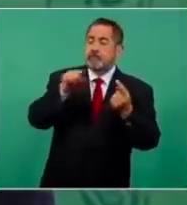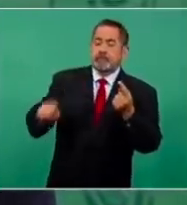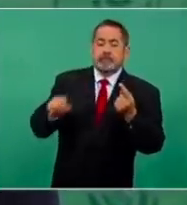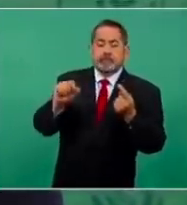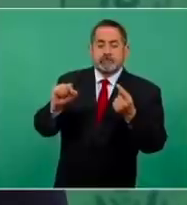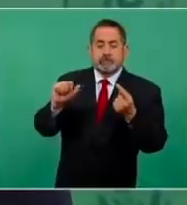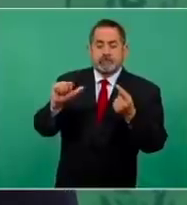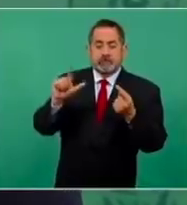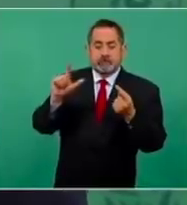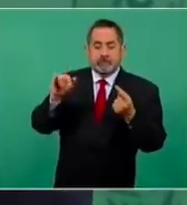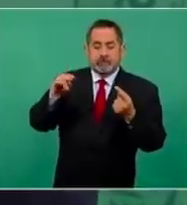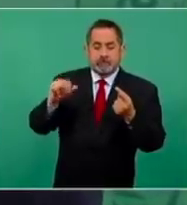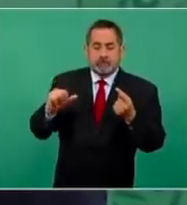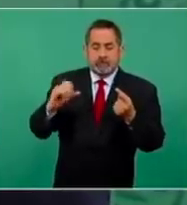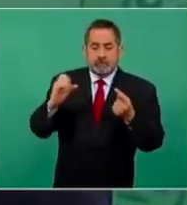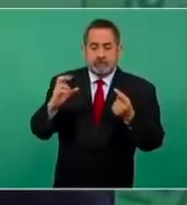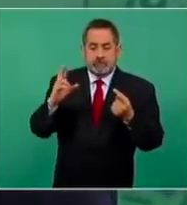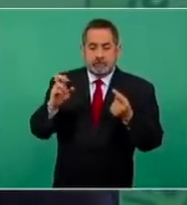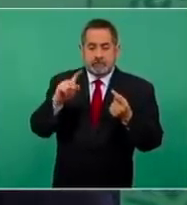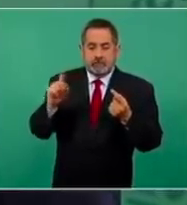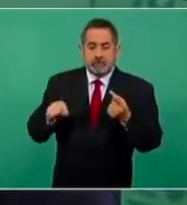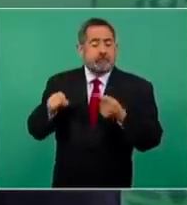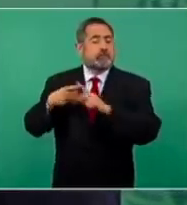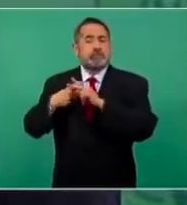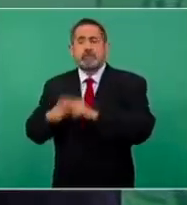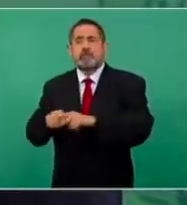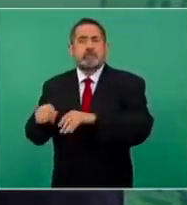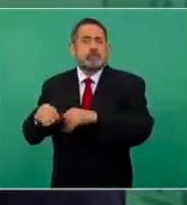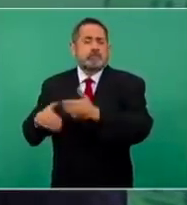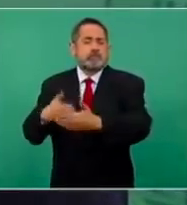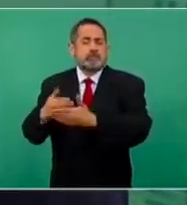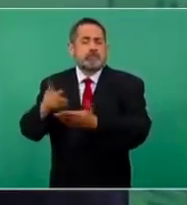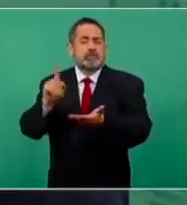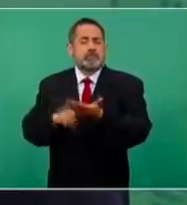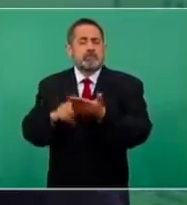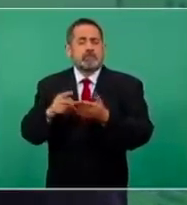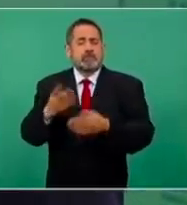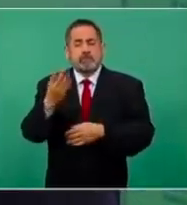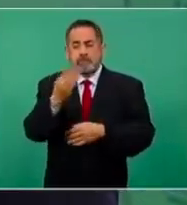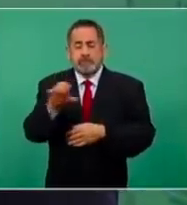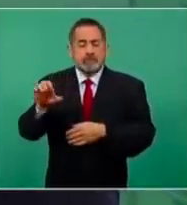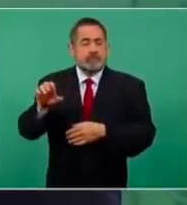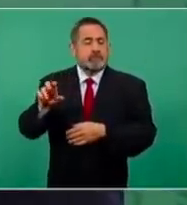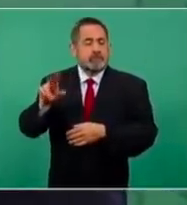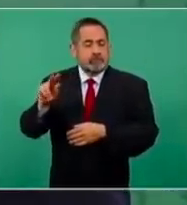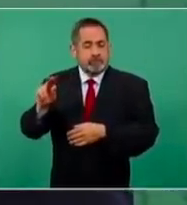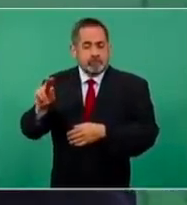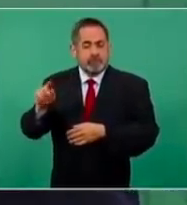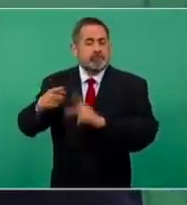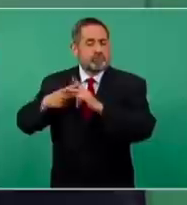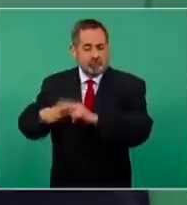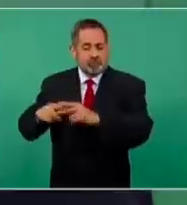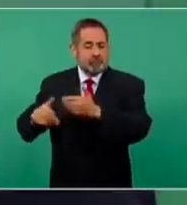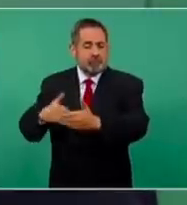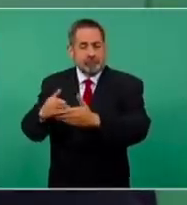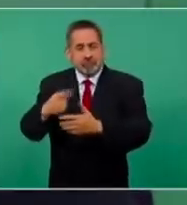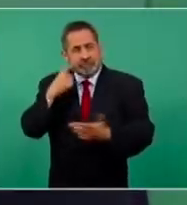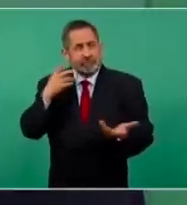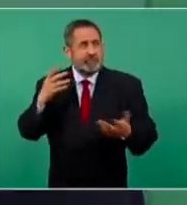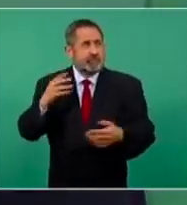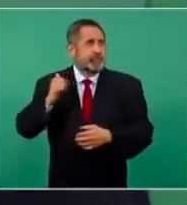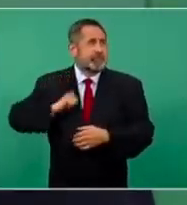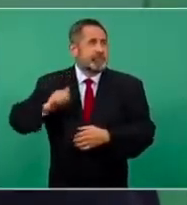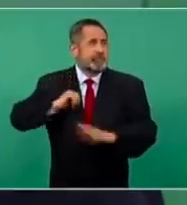sí se hizo en México, empezó a operar en 1980, más de